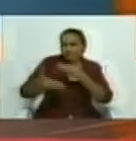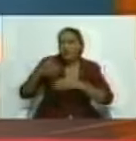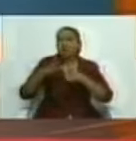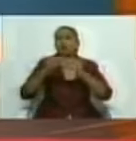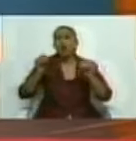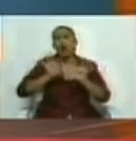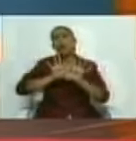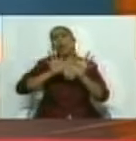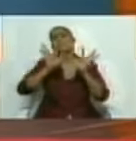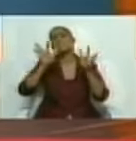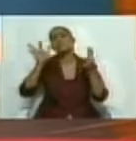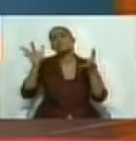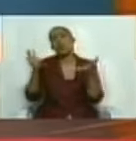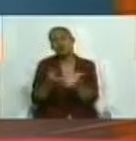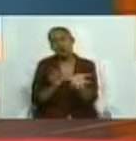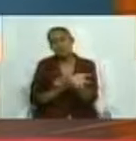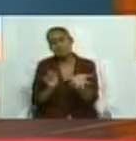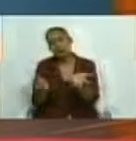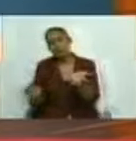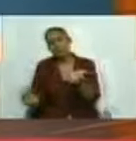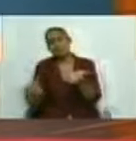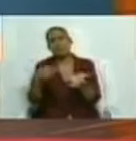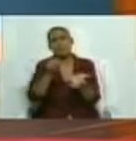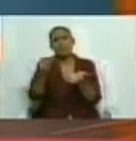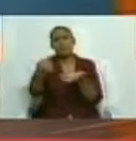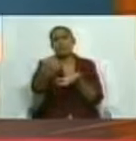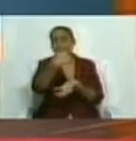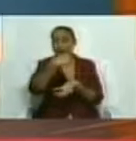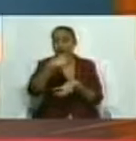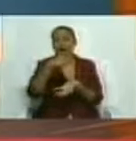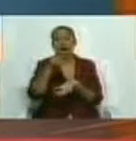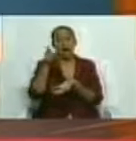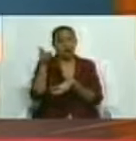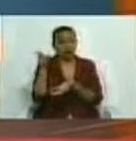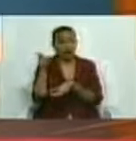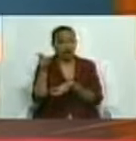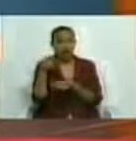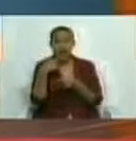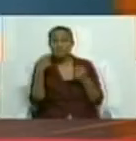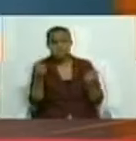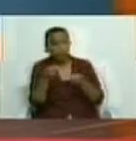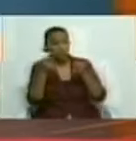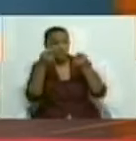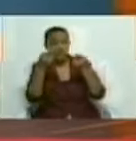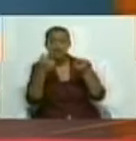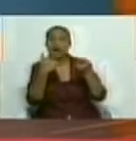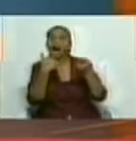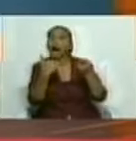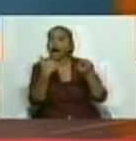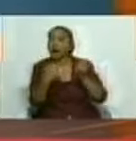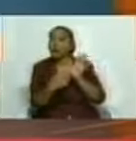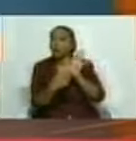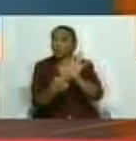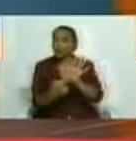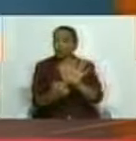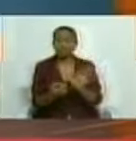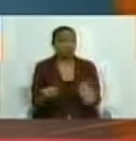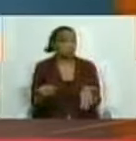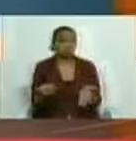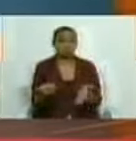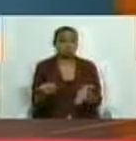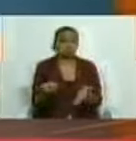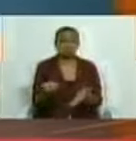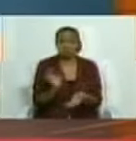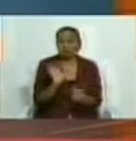pero de esto no hablan los senadores Rubio y la exp periodista